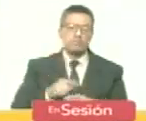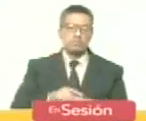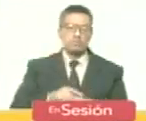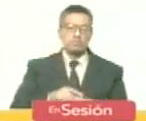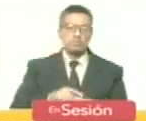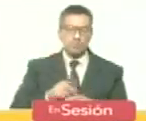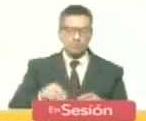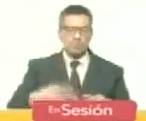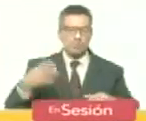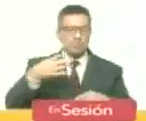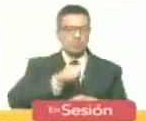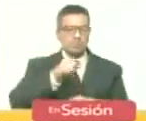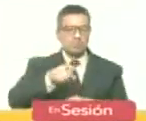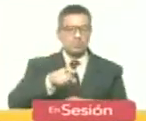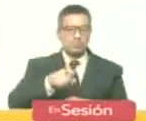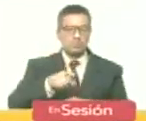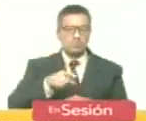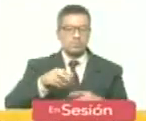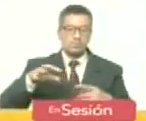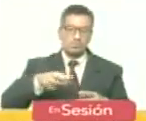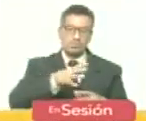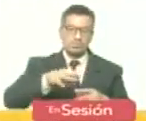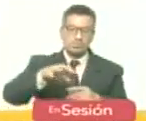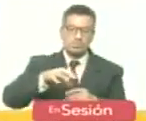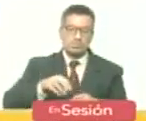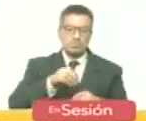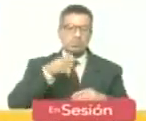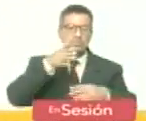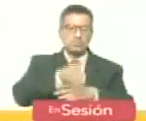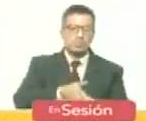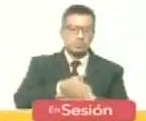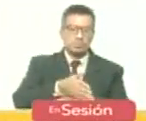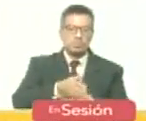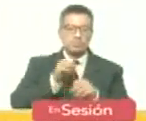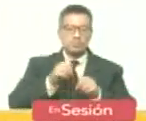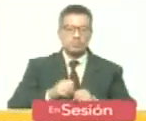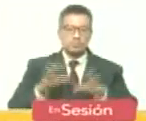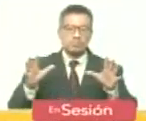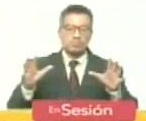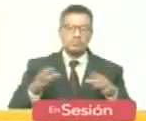Si hubieran logrado que el dron entrara a esa tarima.